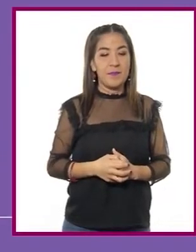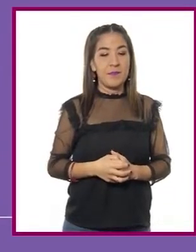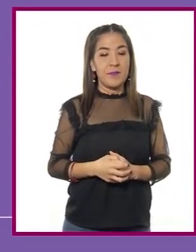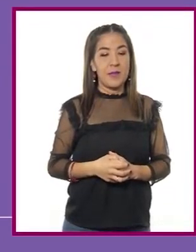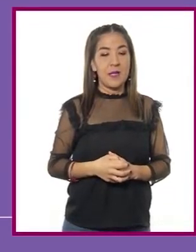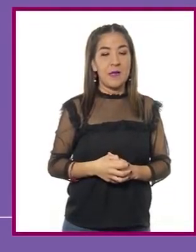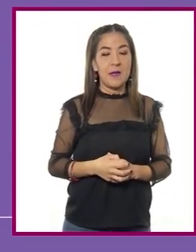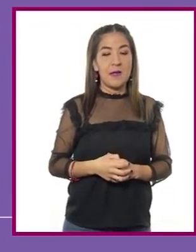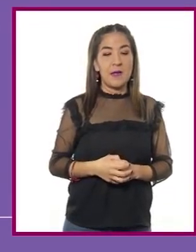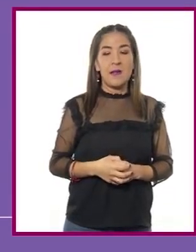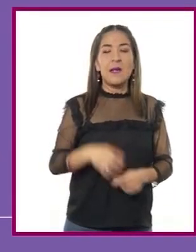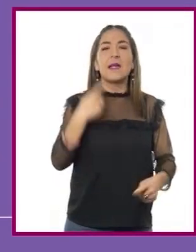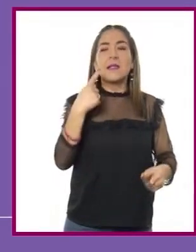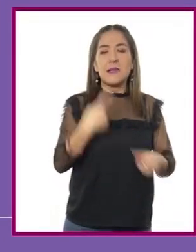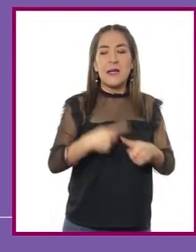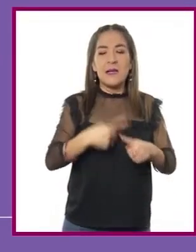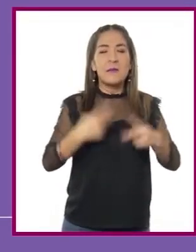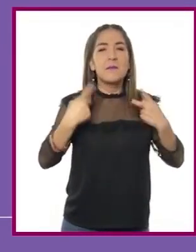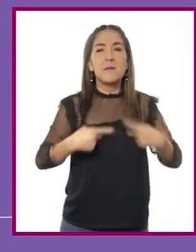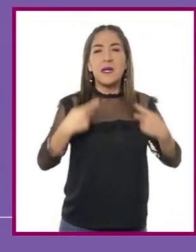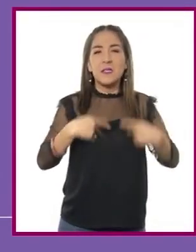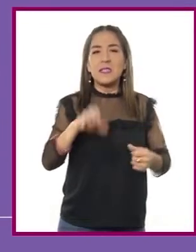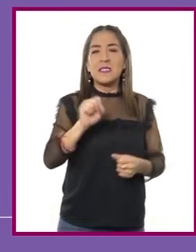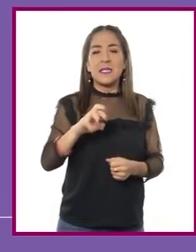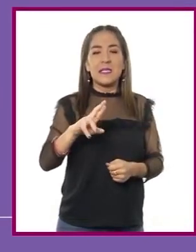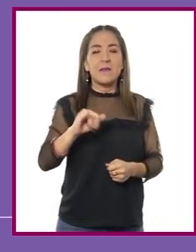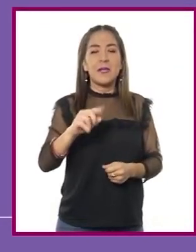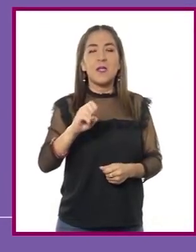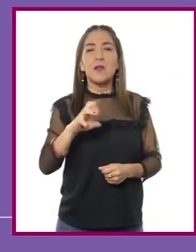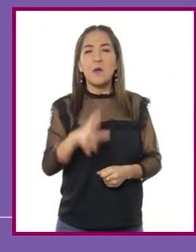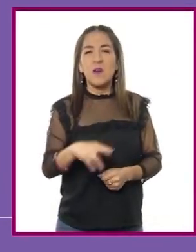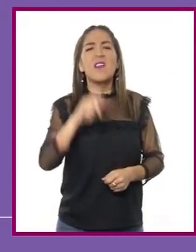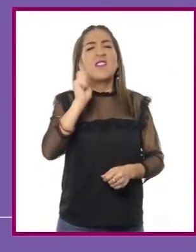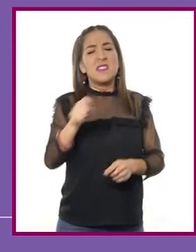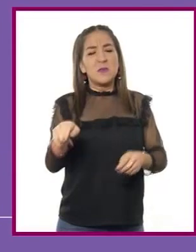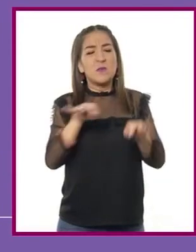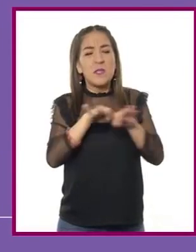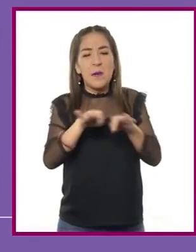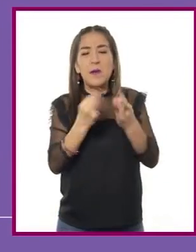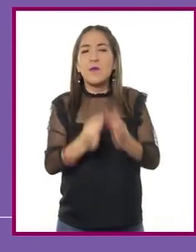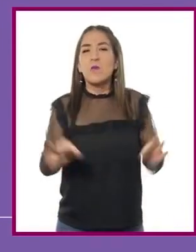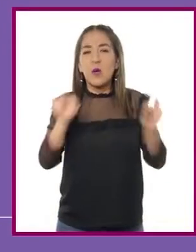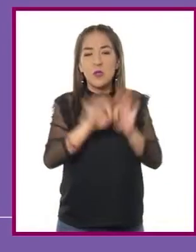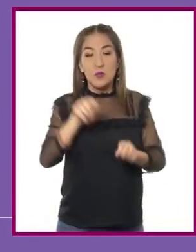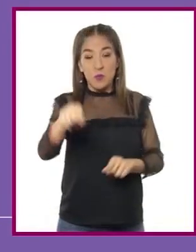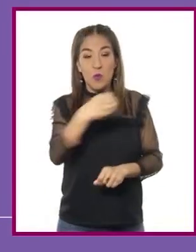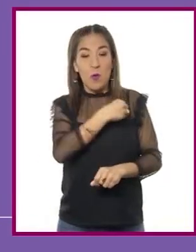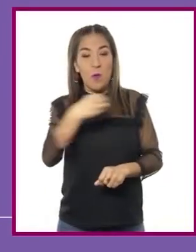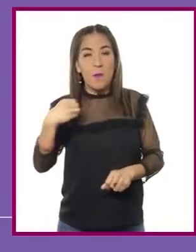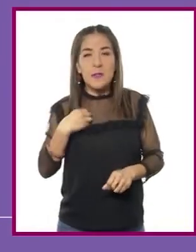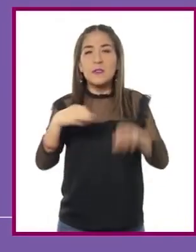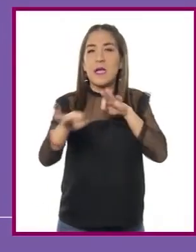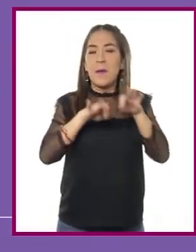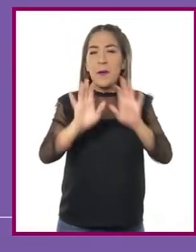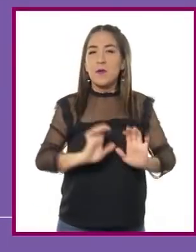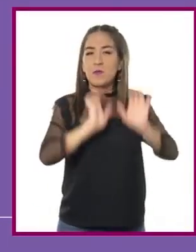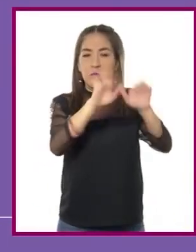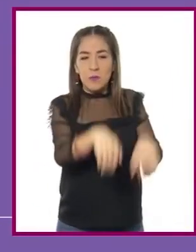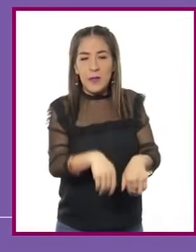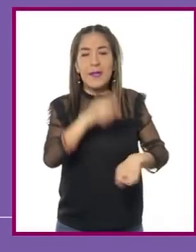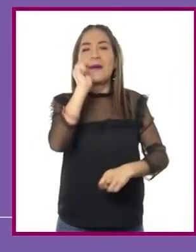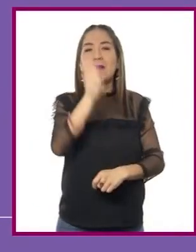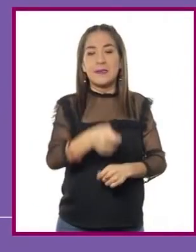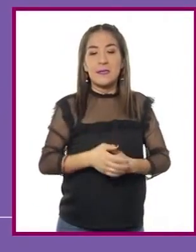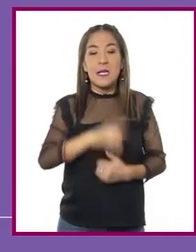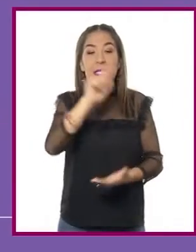¿Quiénes son los servidores públicos? ¿Qué importancia tiene su labor? Las obligaciones de los servidores públicos se